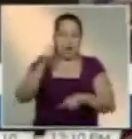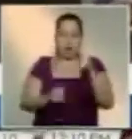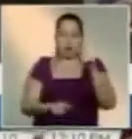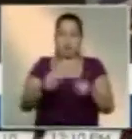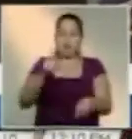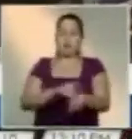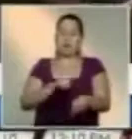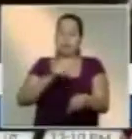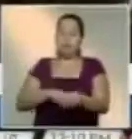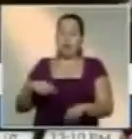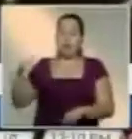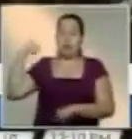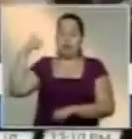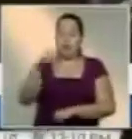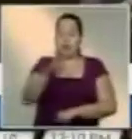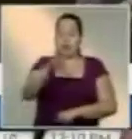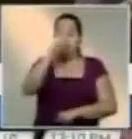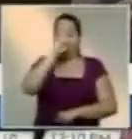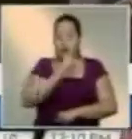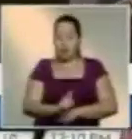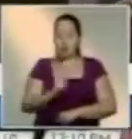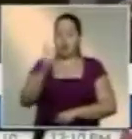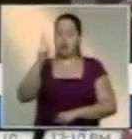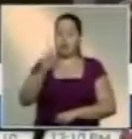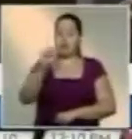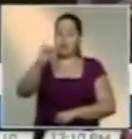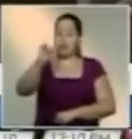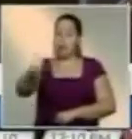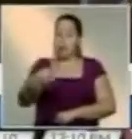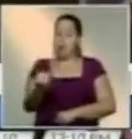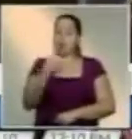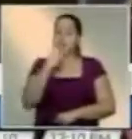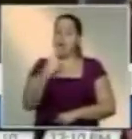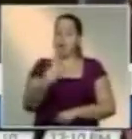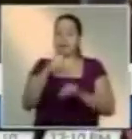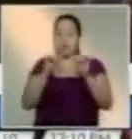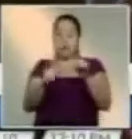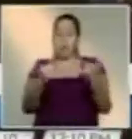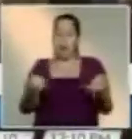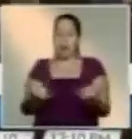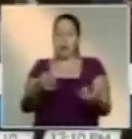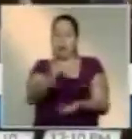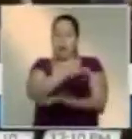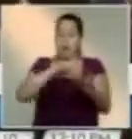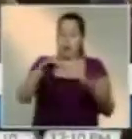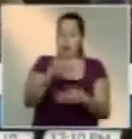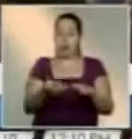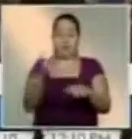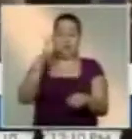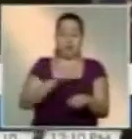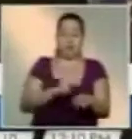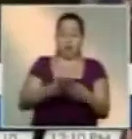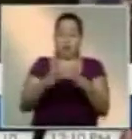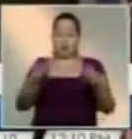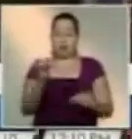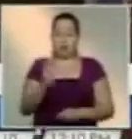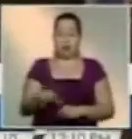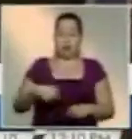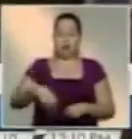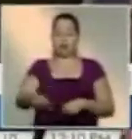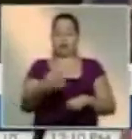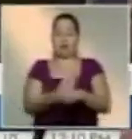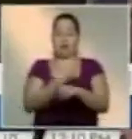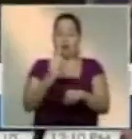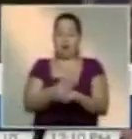tiempo bregando. Son 4 años que el Tribunal Supremo decidió esto, y ahora que estamos en la crisis que afecta a todo el país y que en las próximas horas